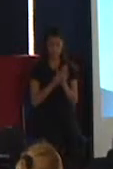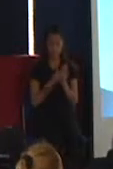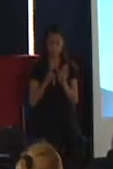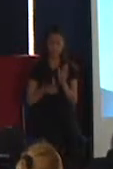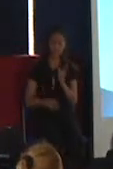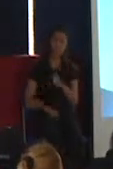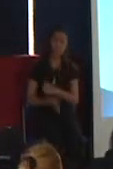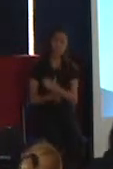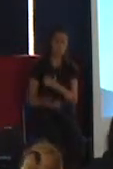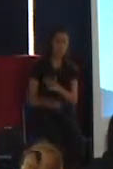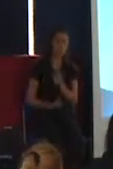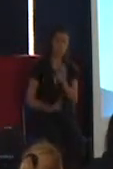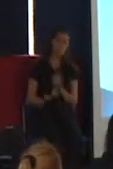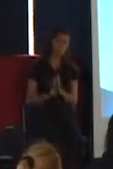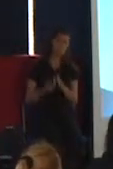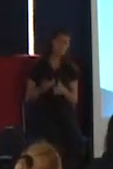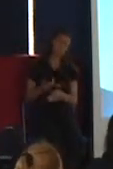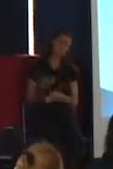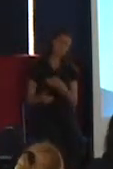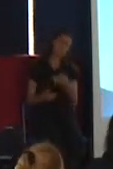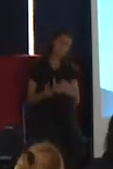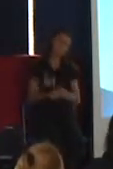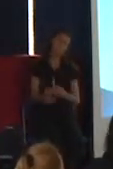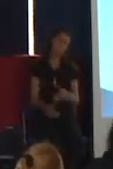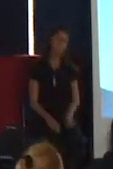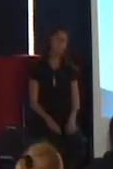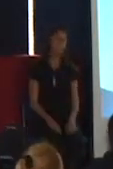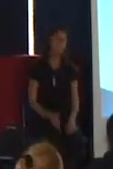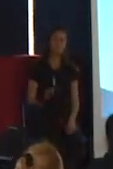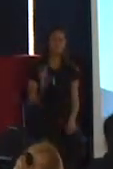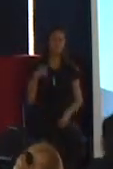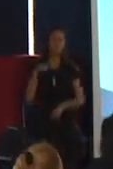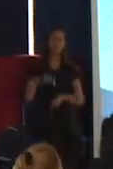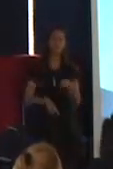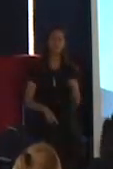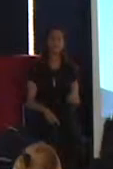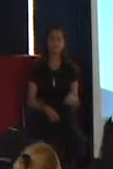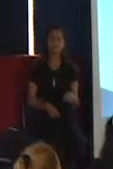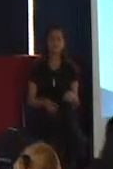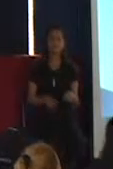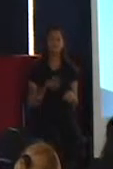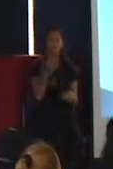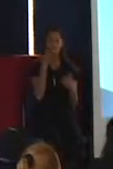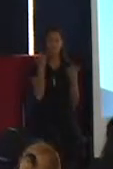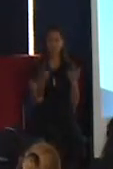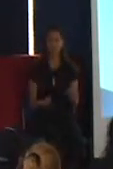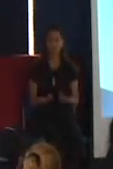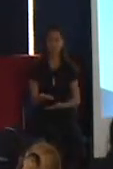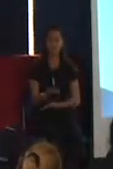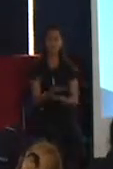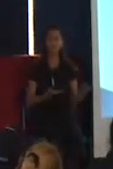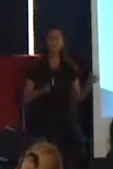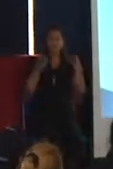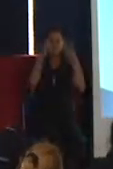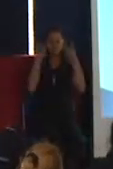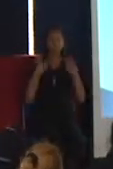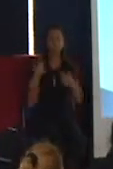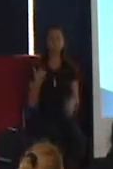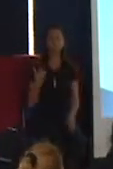ir siendo progresiva, ¿sí? No podemos, digamos, en este momento exigirle al Estado